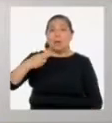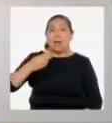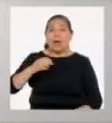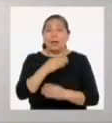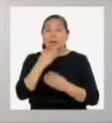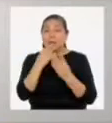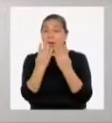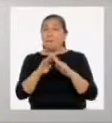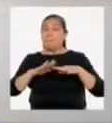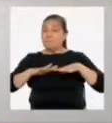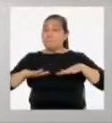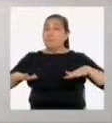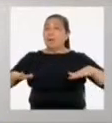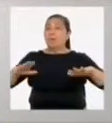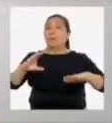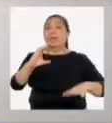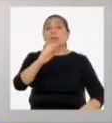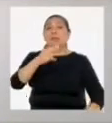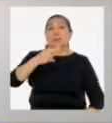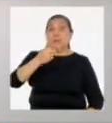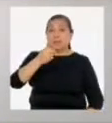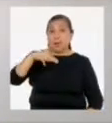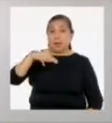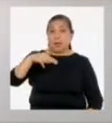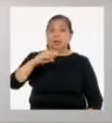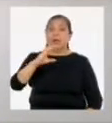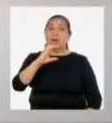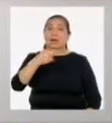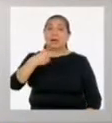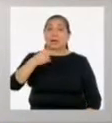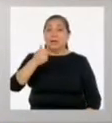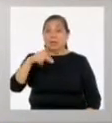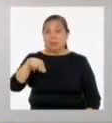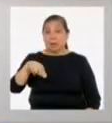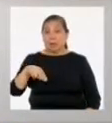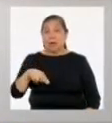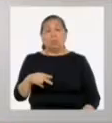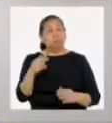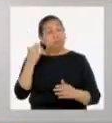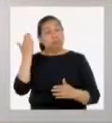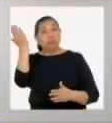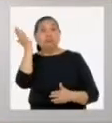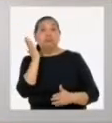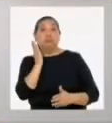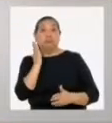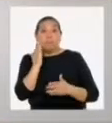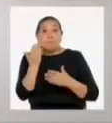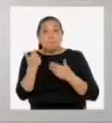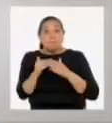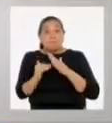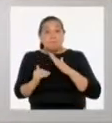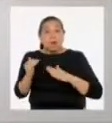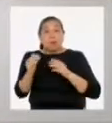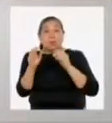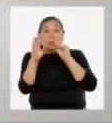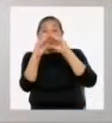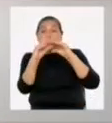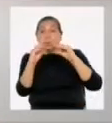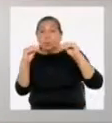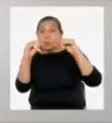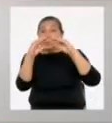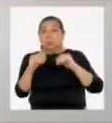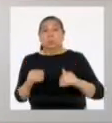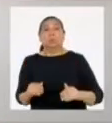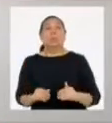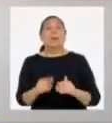Chanchán. Por otro lado, un aspecto en el que lograron gran maestría fue la metalurgia.